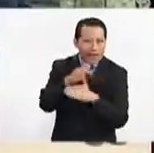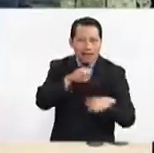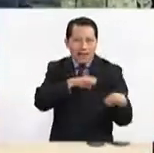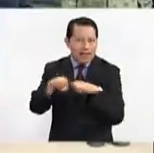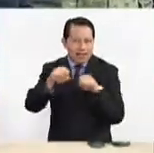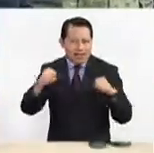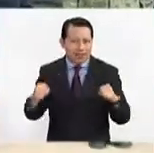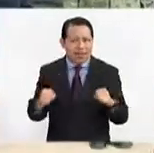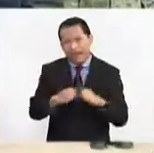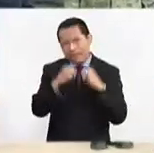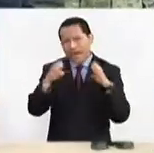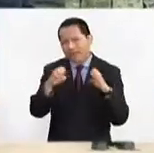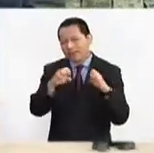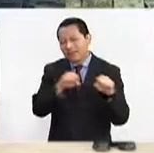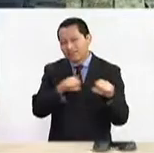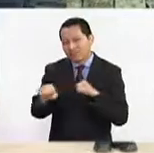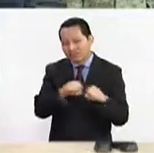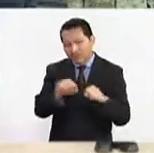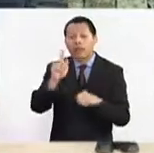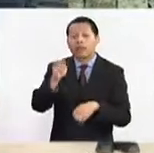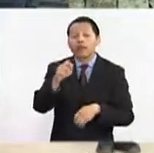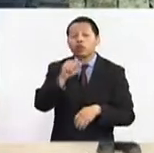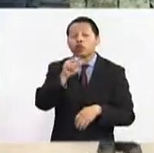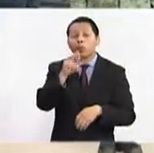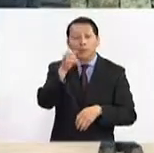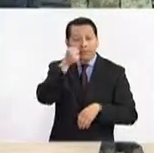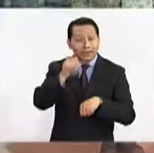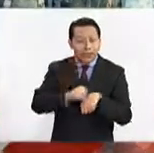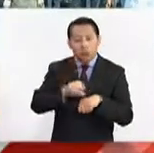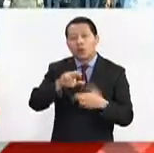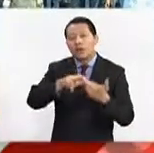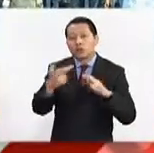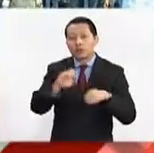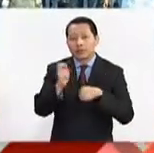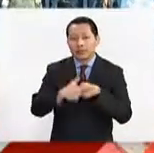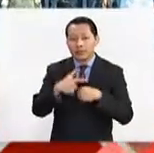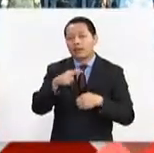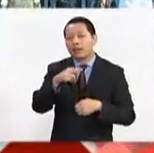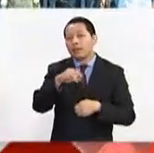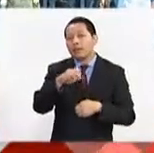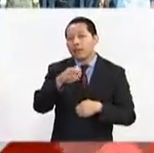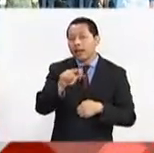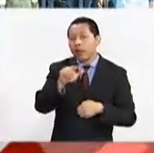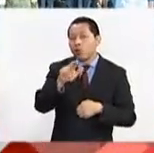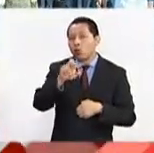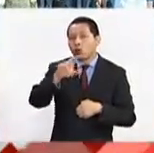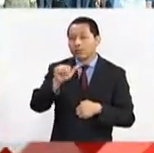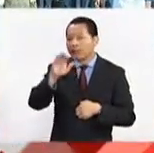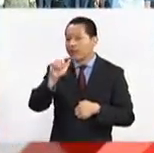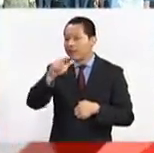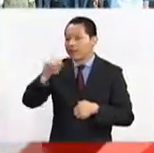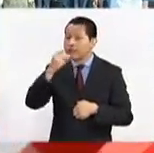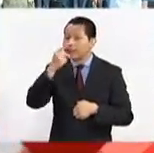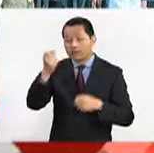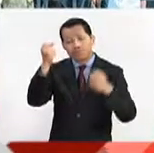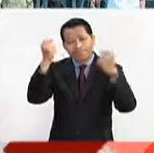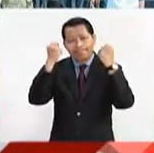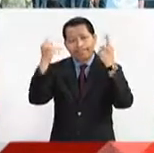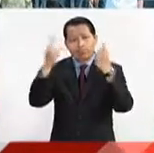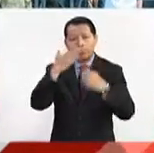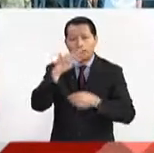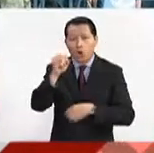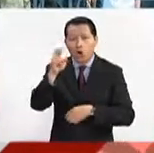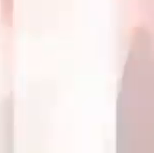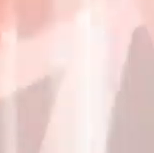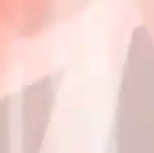En una ceremonia de despedida, el subsecretario de Relaciones Exteriores, Miguel Ruiz Cabañas, destacó el trabajo de los expertos de la